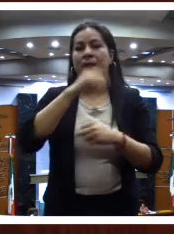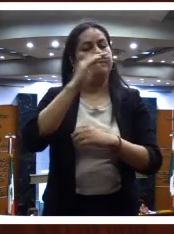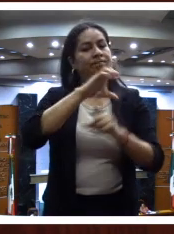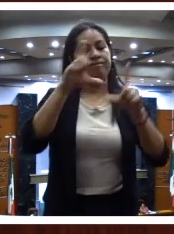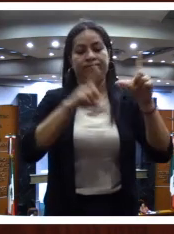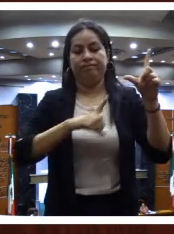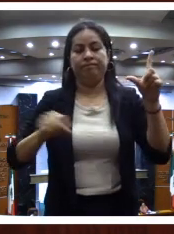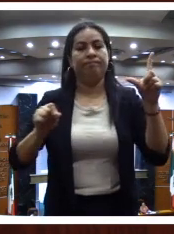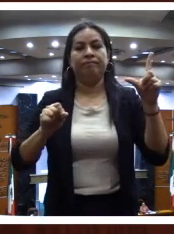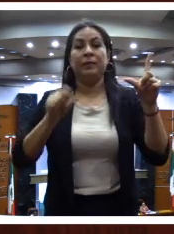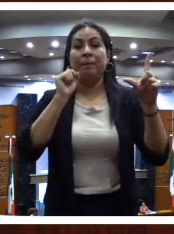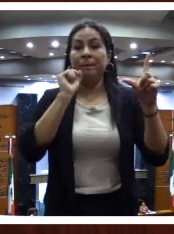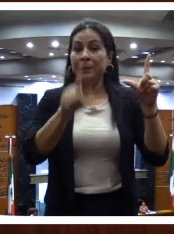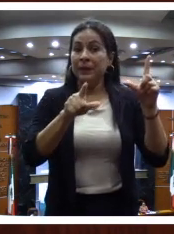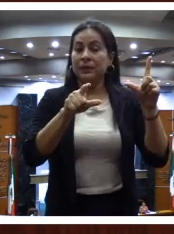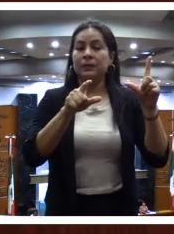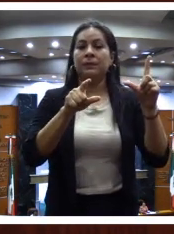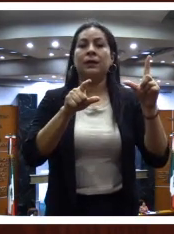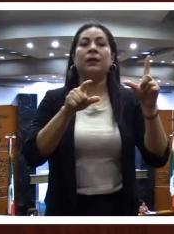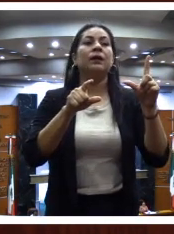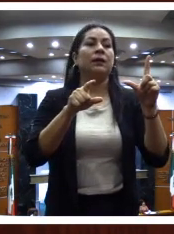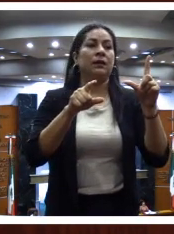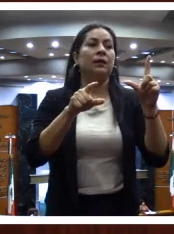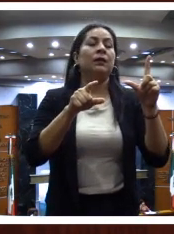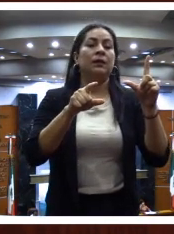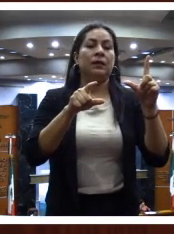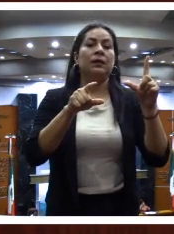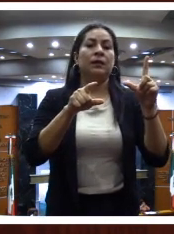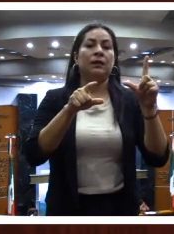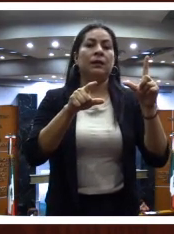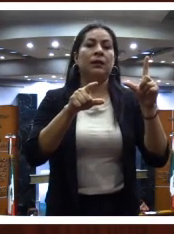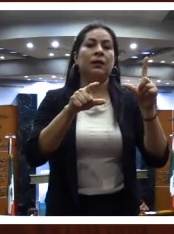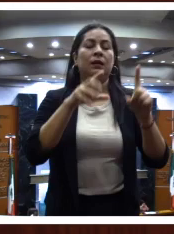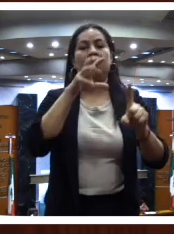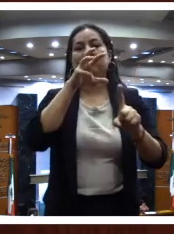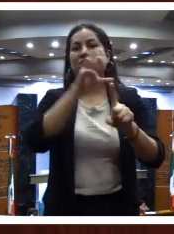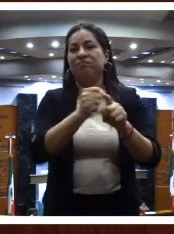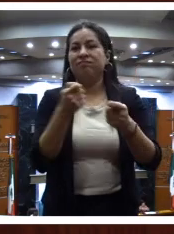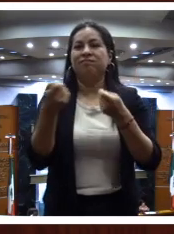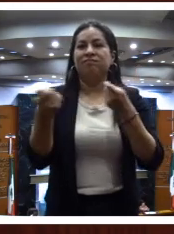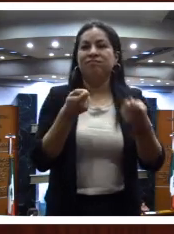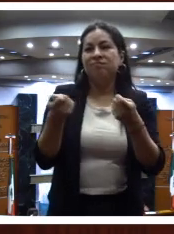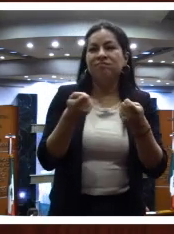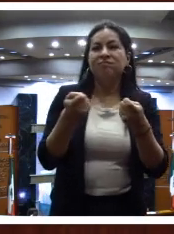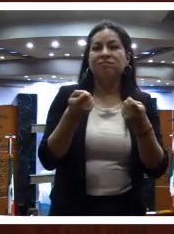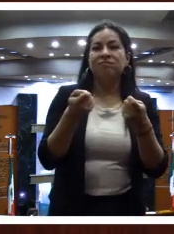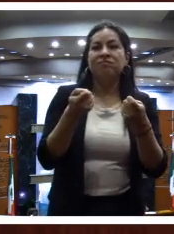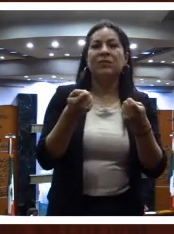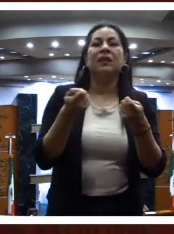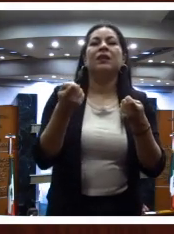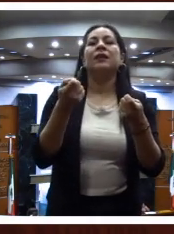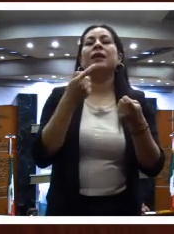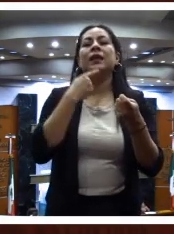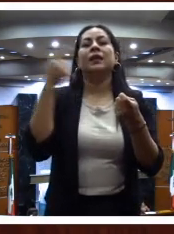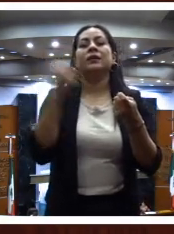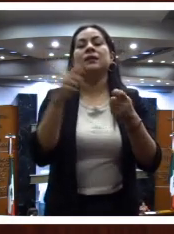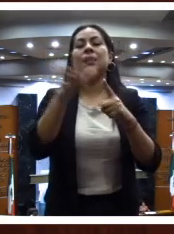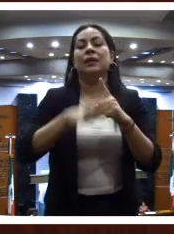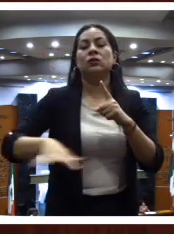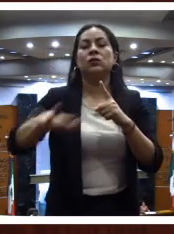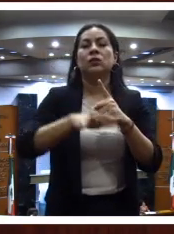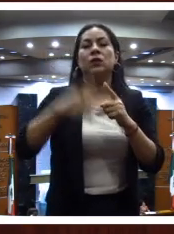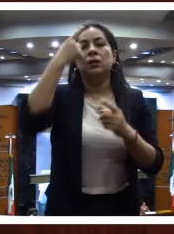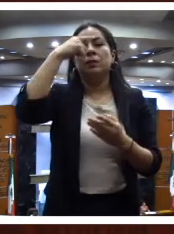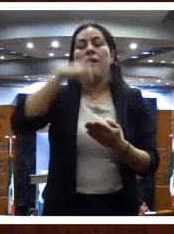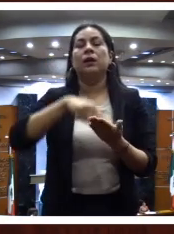país misma que quedó rebasada en cuanto a los retos y regulaciones que exigía la sociedad